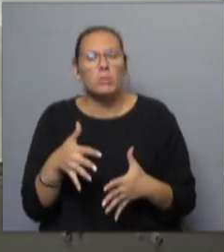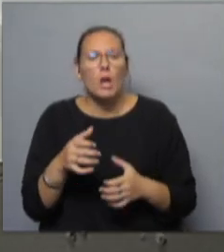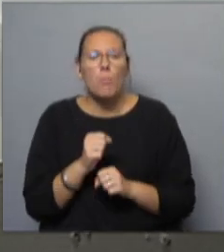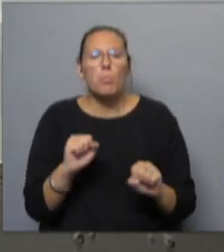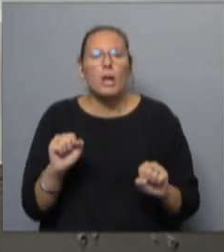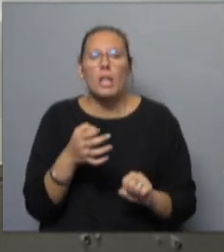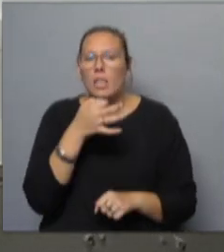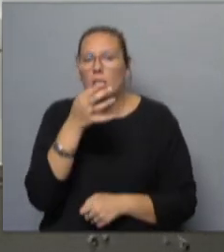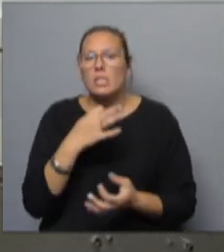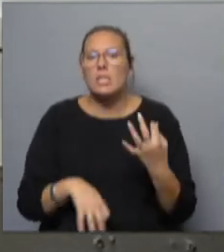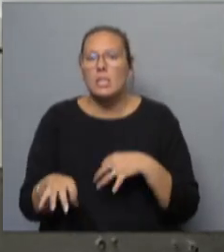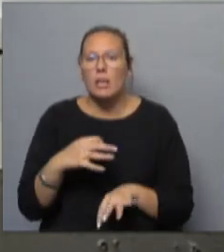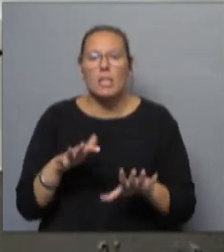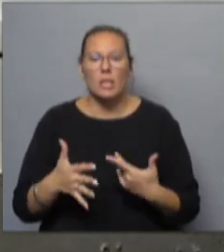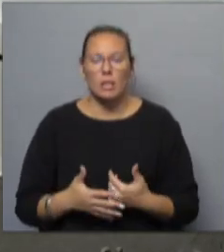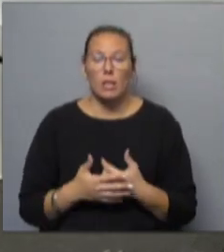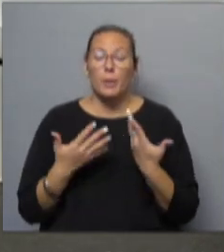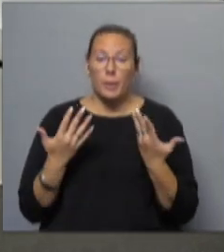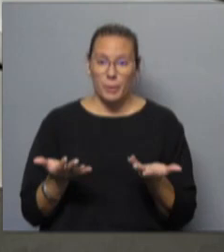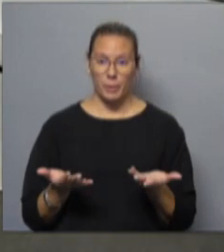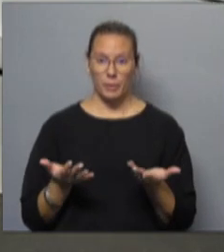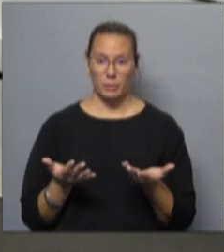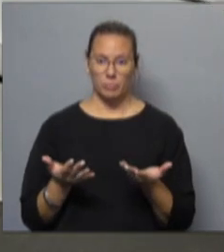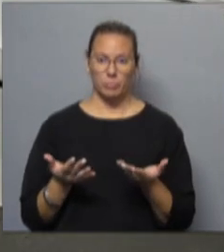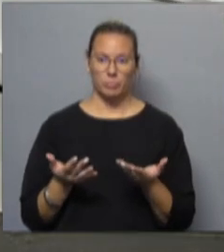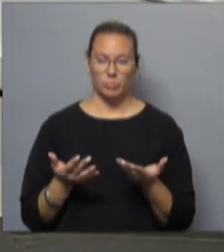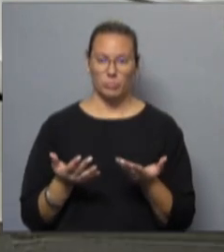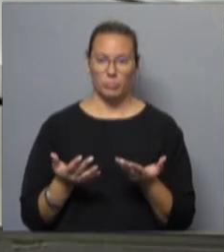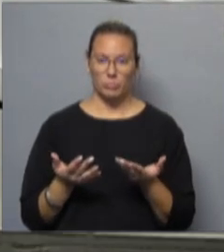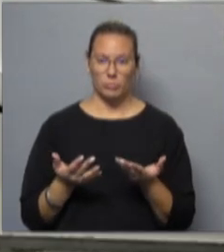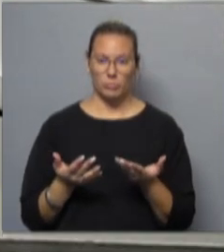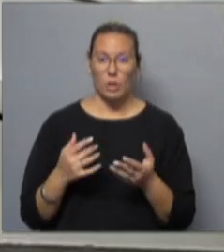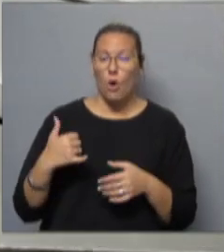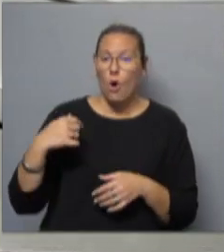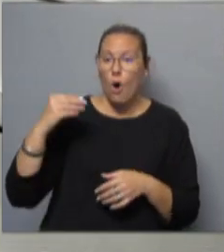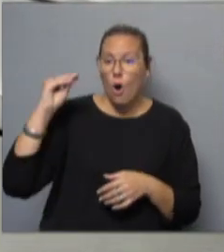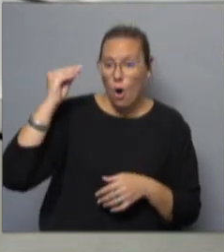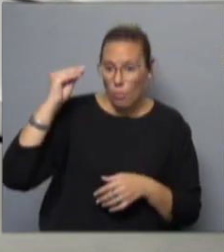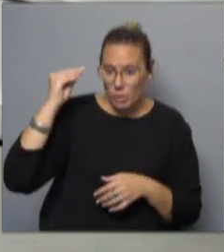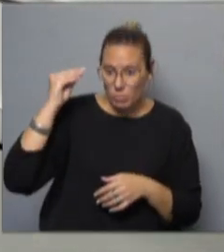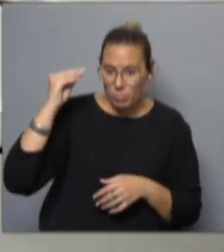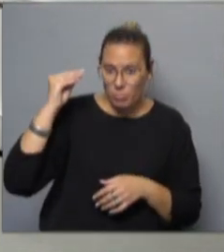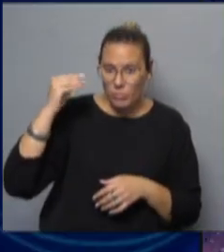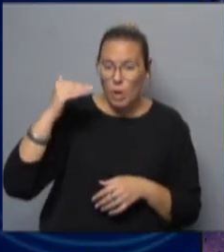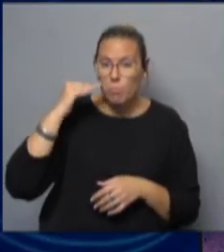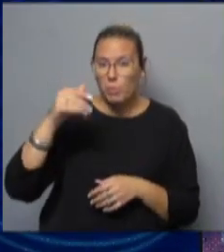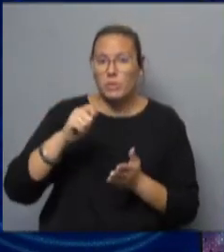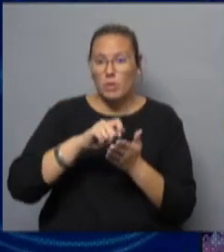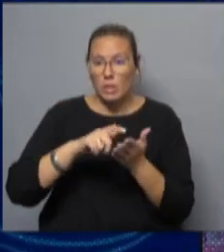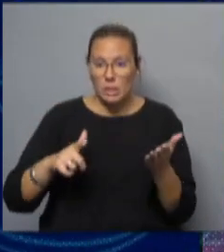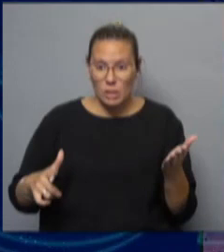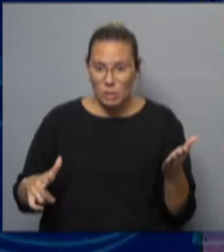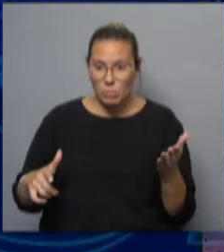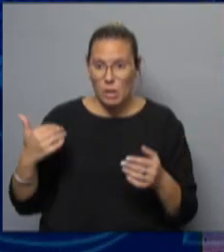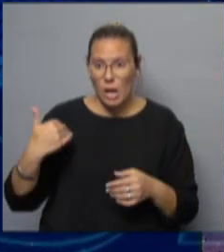puedas decir de la obra bueno la obra trata sobre un joven que es profesor de literatura en